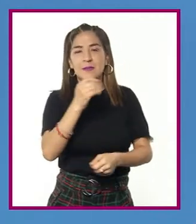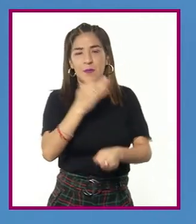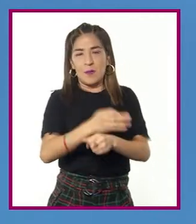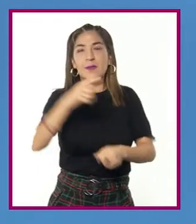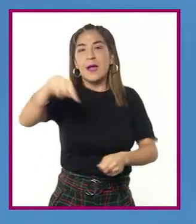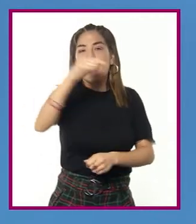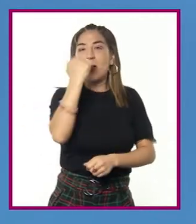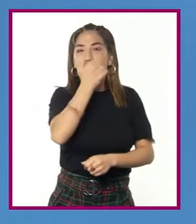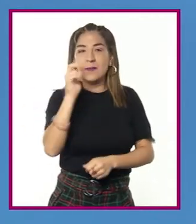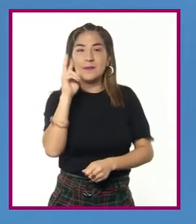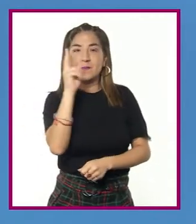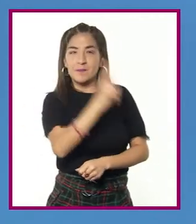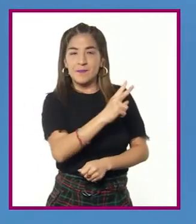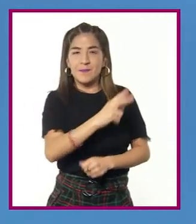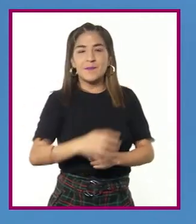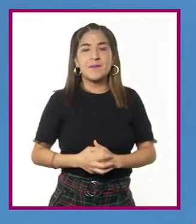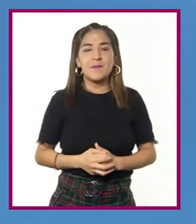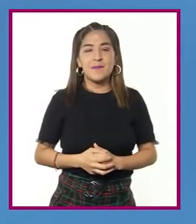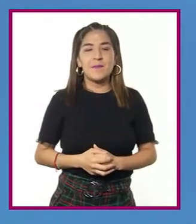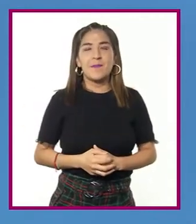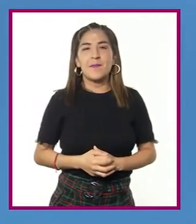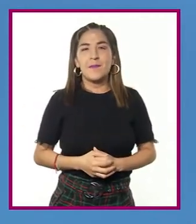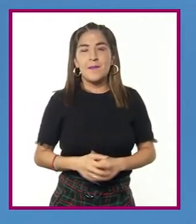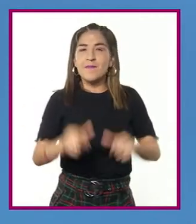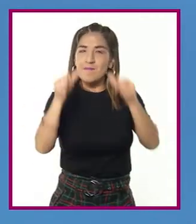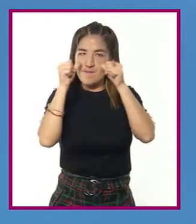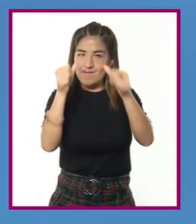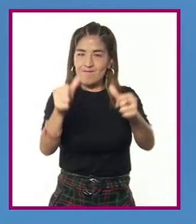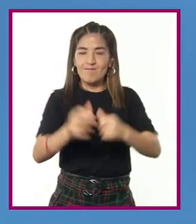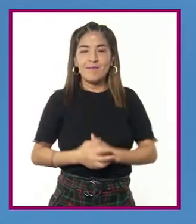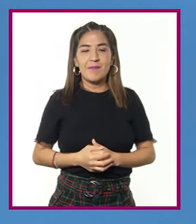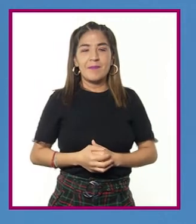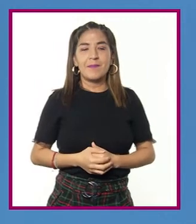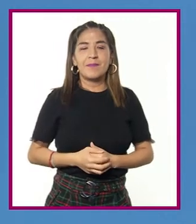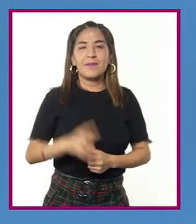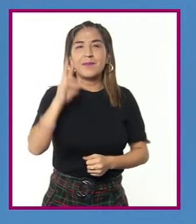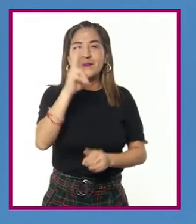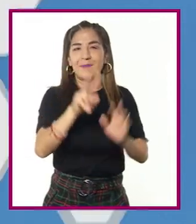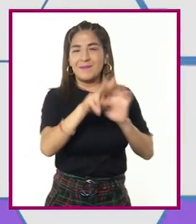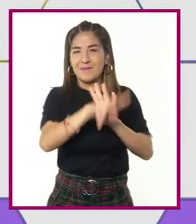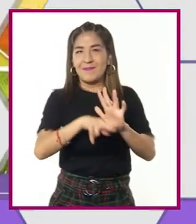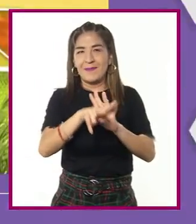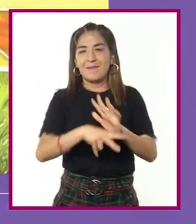alumnos, veamos y escuchemos atentamente. ¡Corre video!